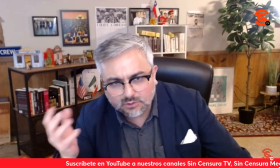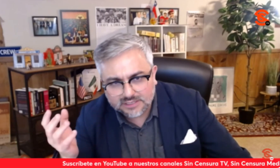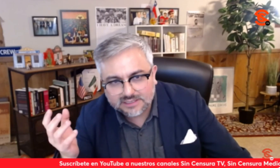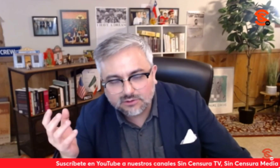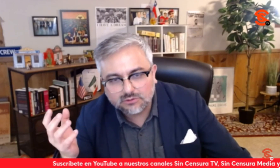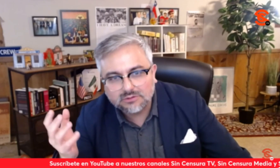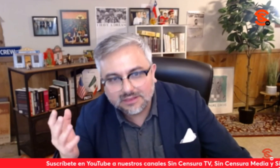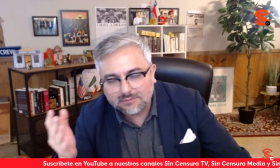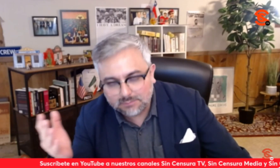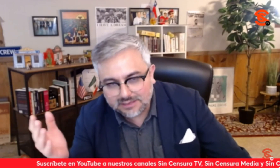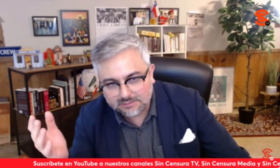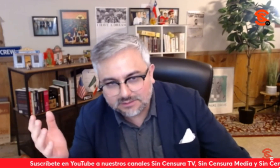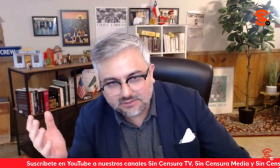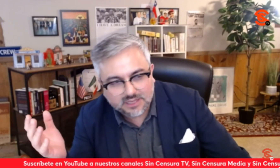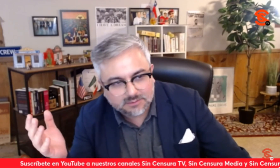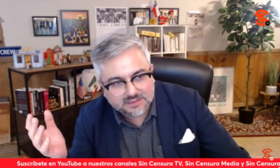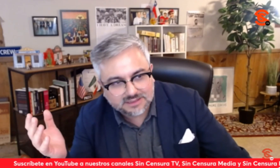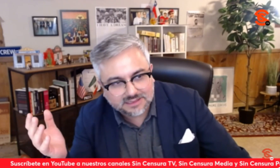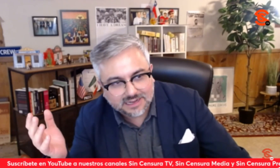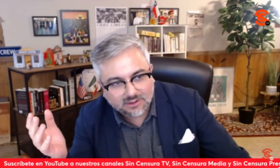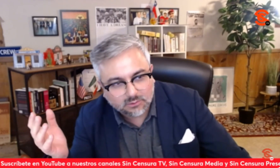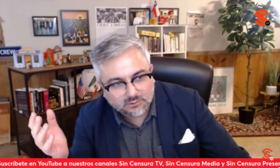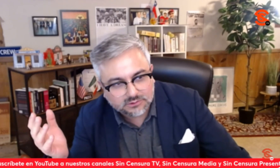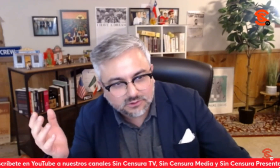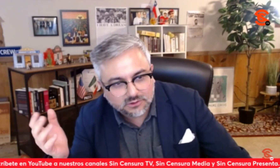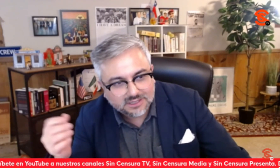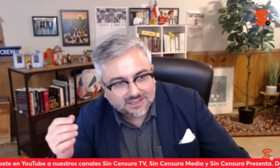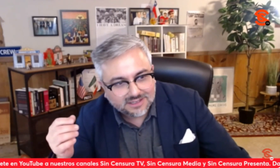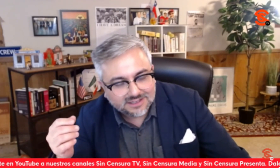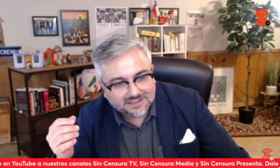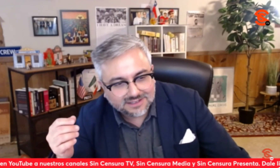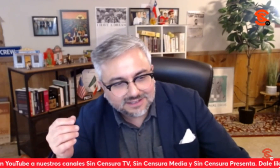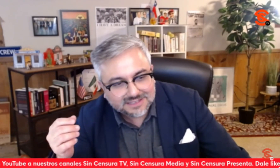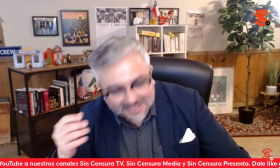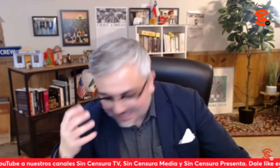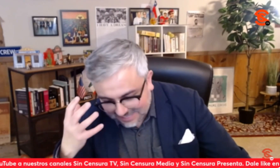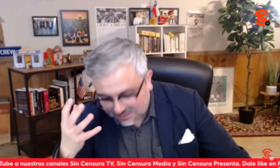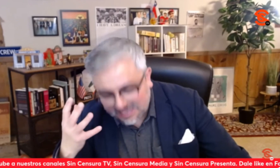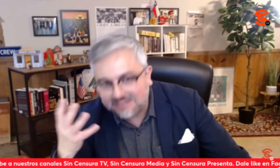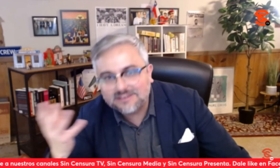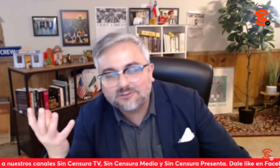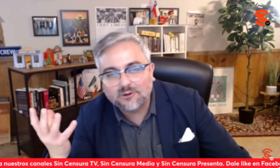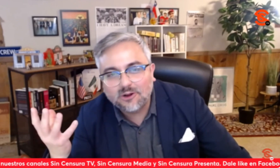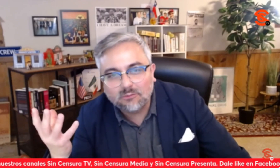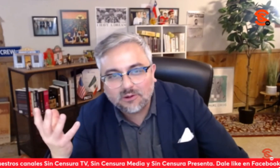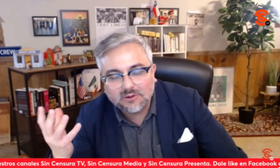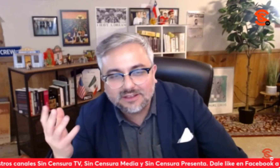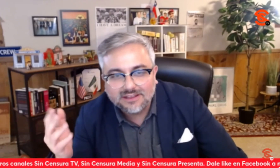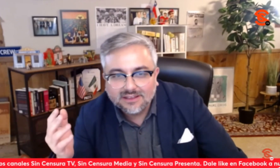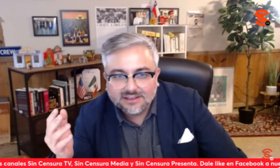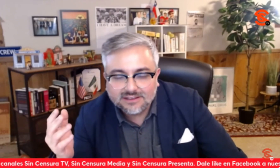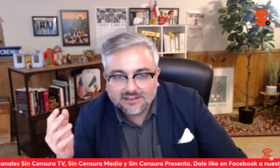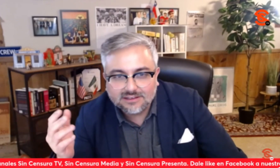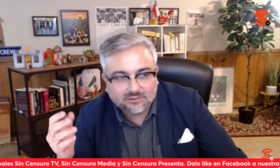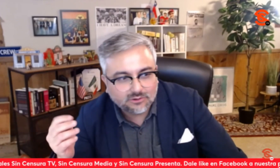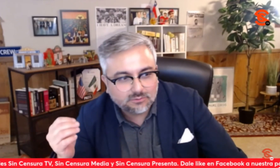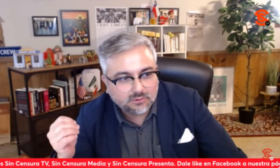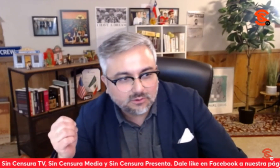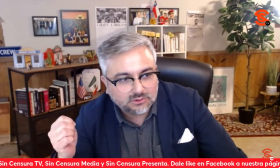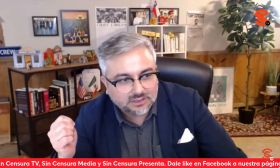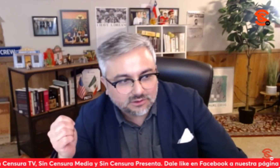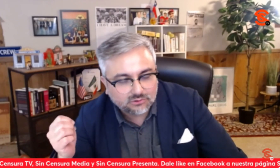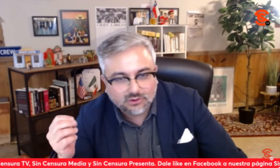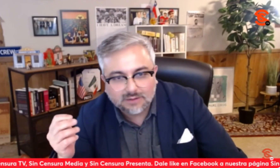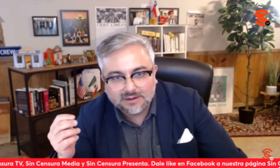varios políticos, específicamente de la oposición, e insisto, ¿no? A lo mejor y soy un